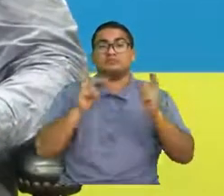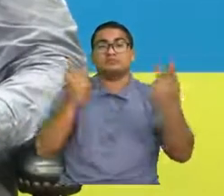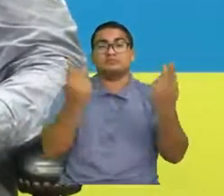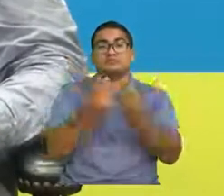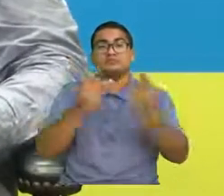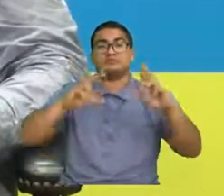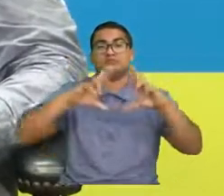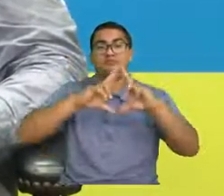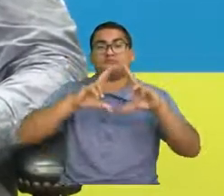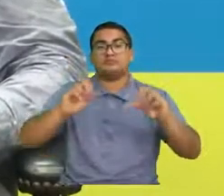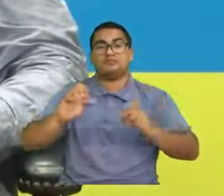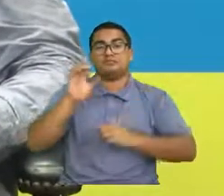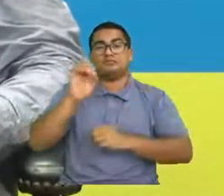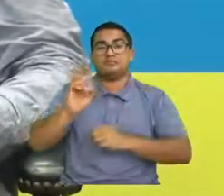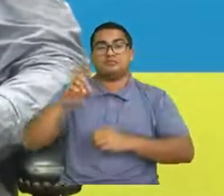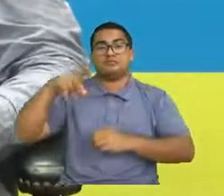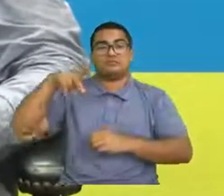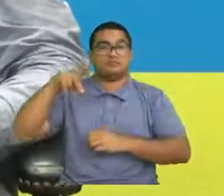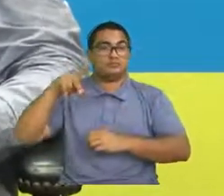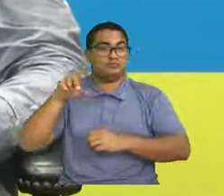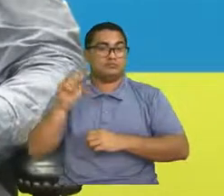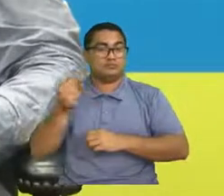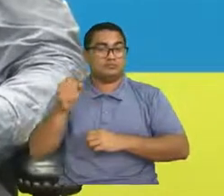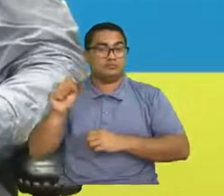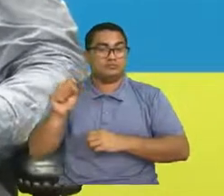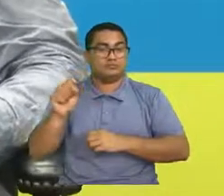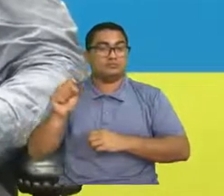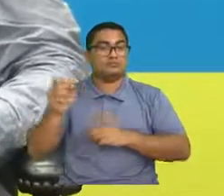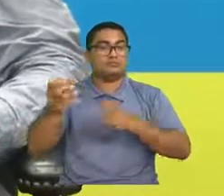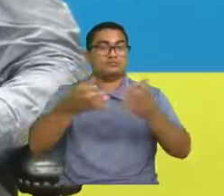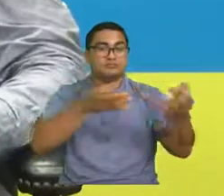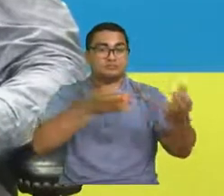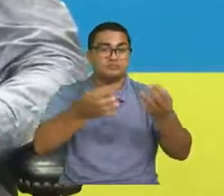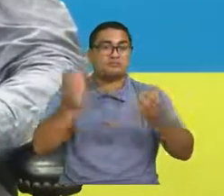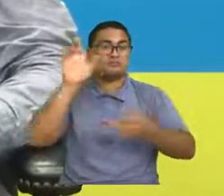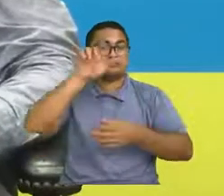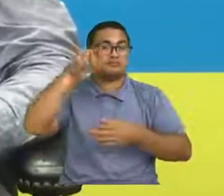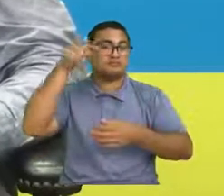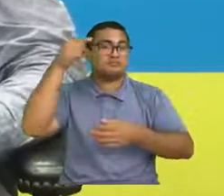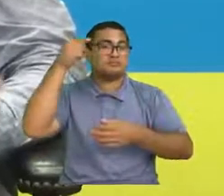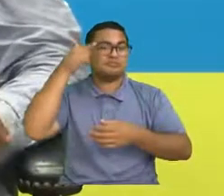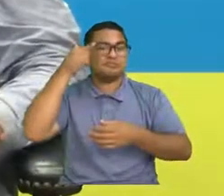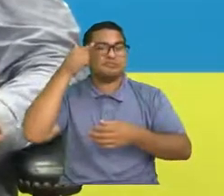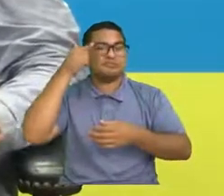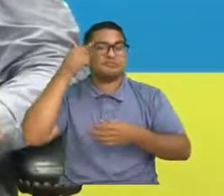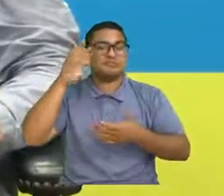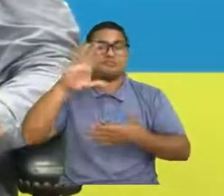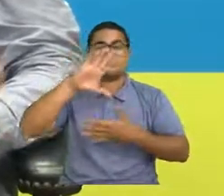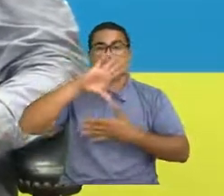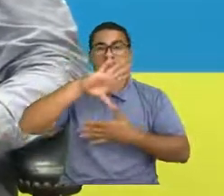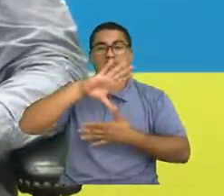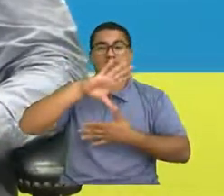Organización Panamericana de la Salud está orientando siempre a los gobiernos de los países de América